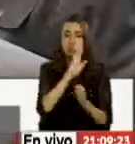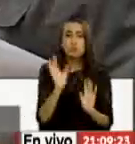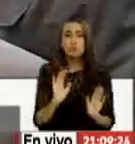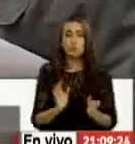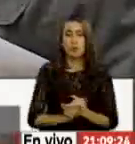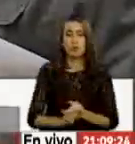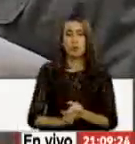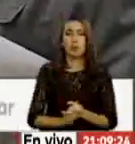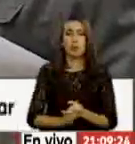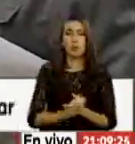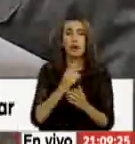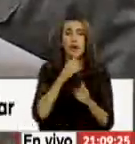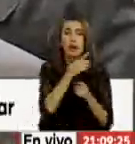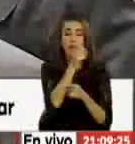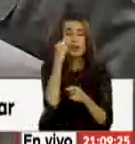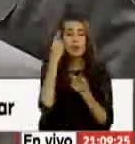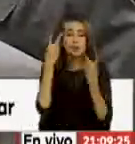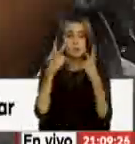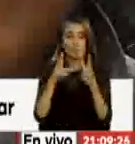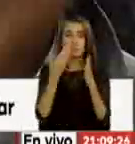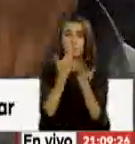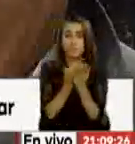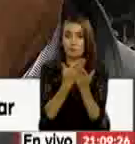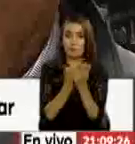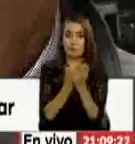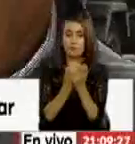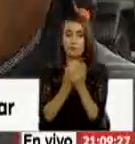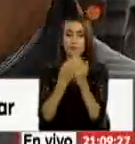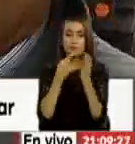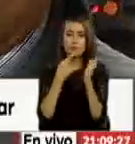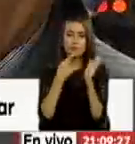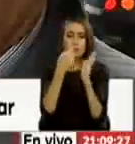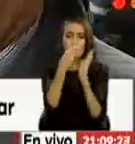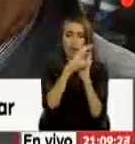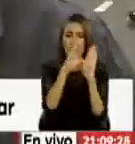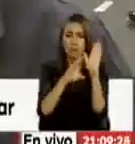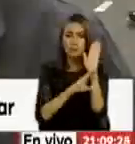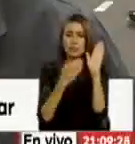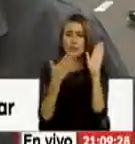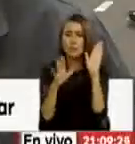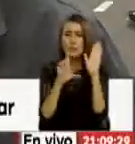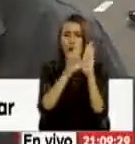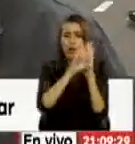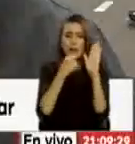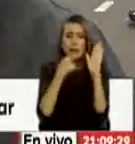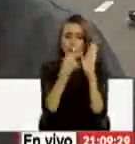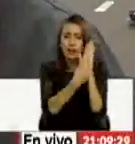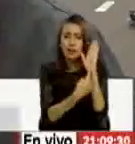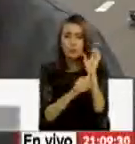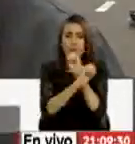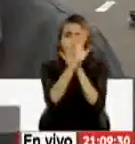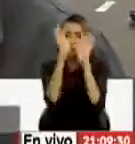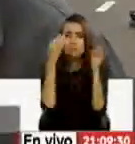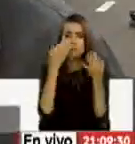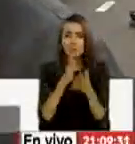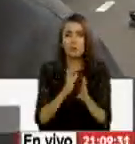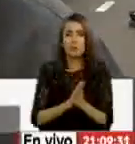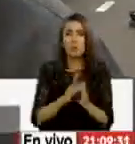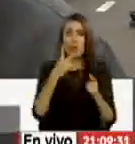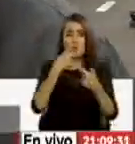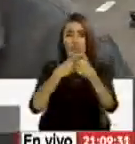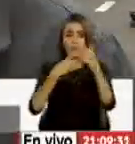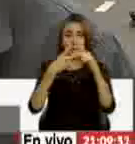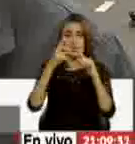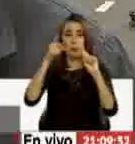Telmo Andrade, por su parte, considera que el envío del proyecto como tal carece de constitucionalidad. Y la Corte lo que tiene que hacer son 2 cosas: